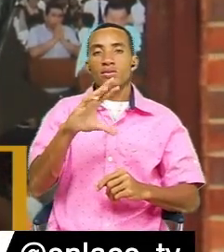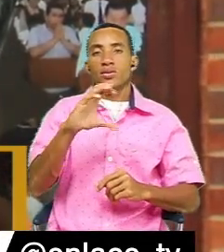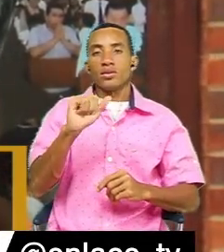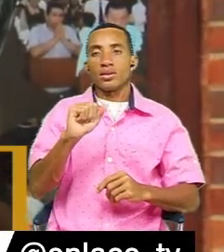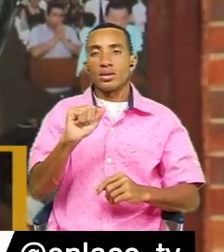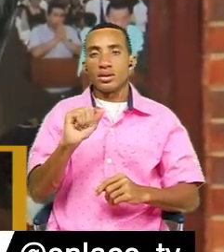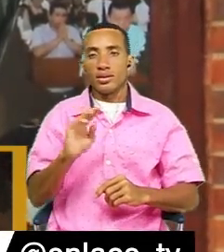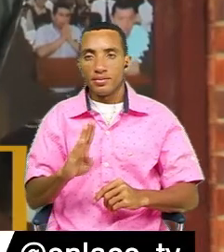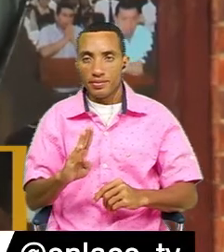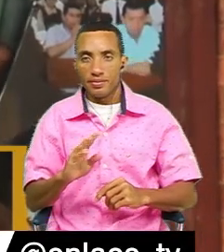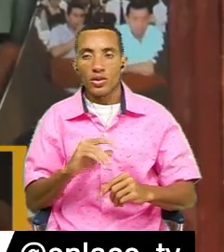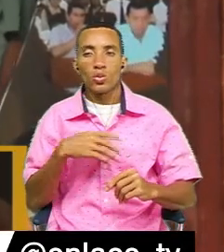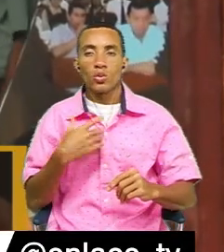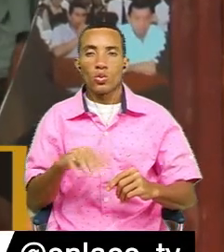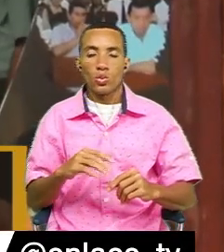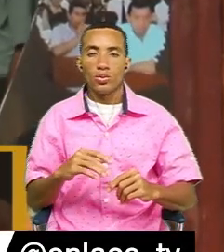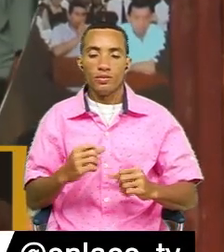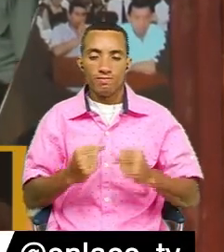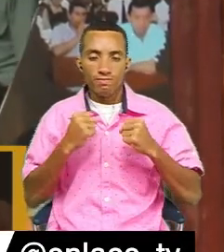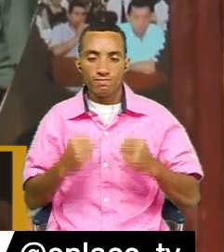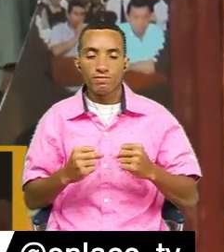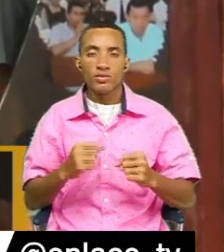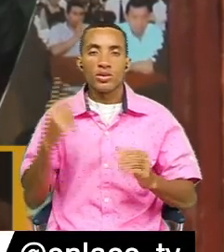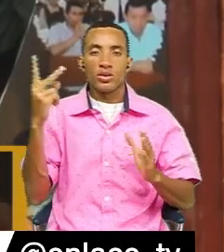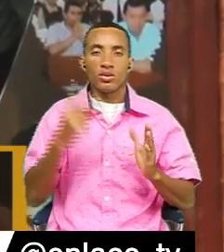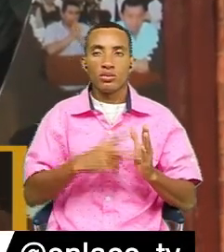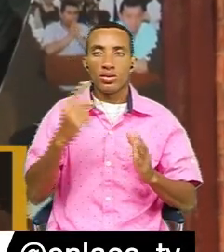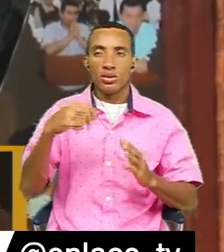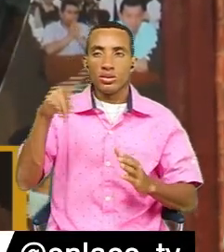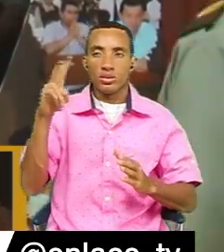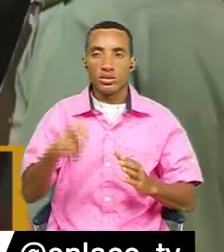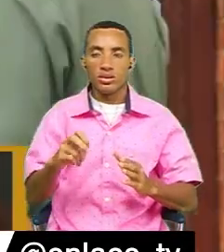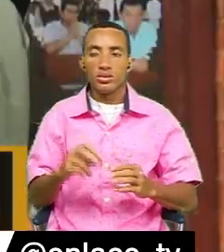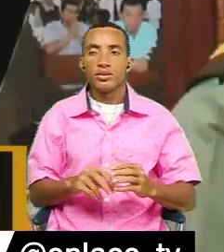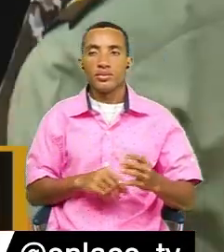a fortalecer para el 2017. Y